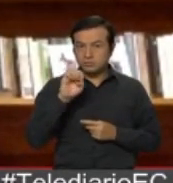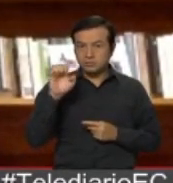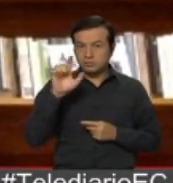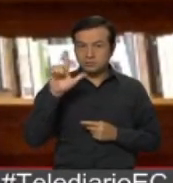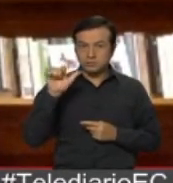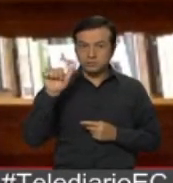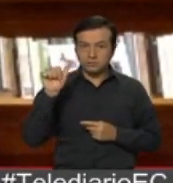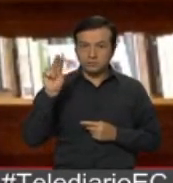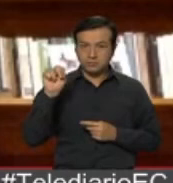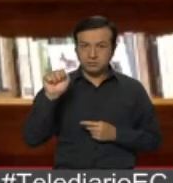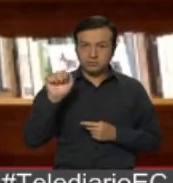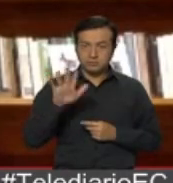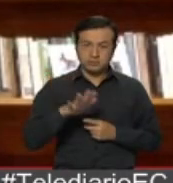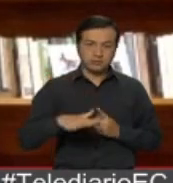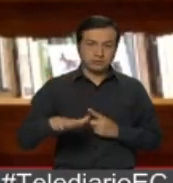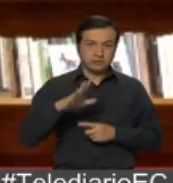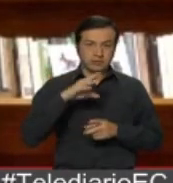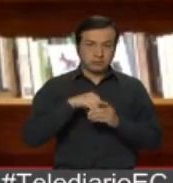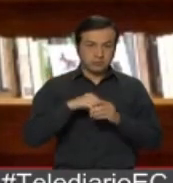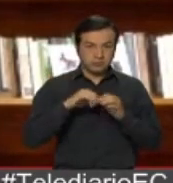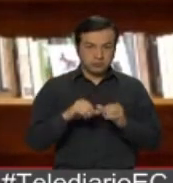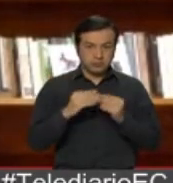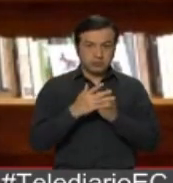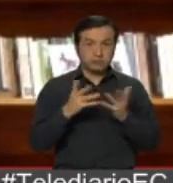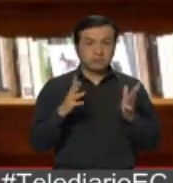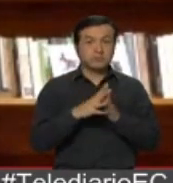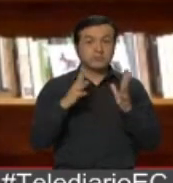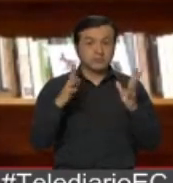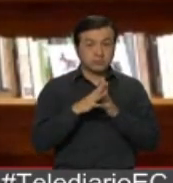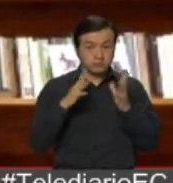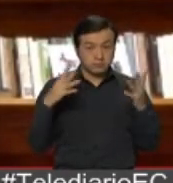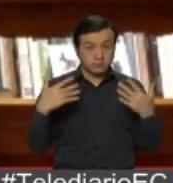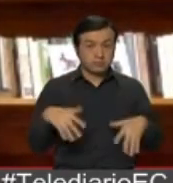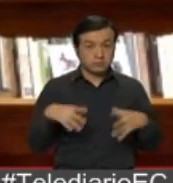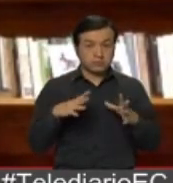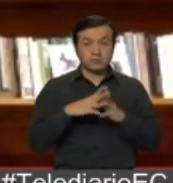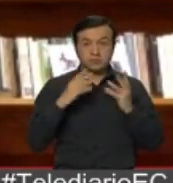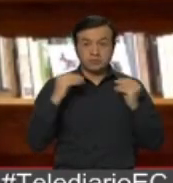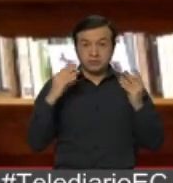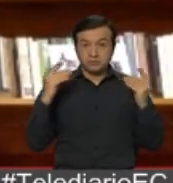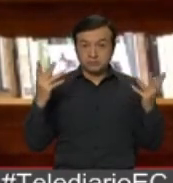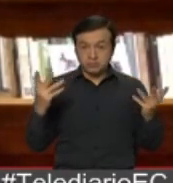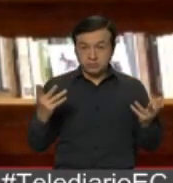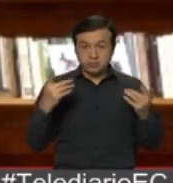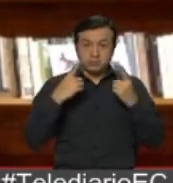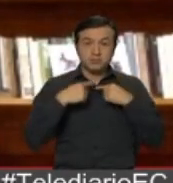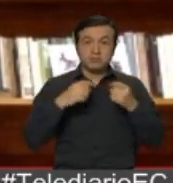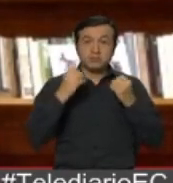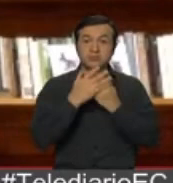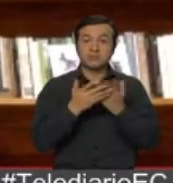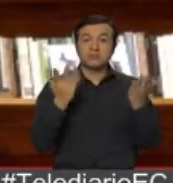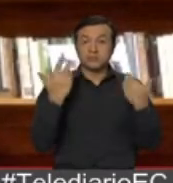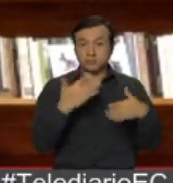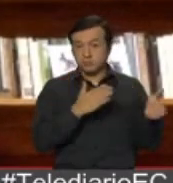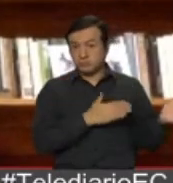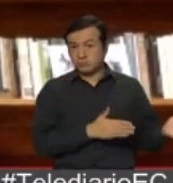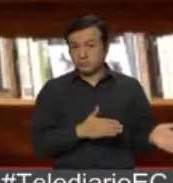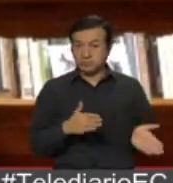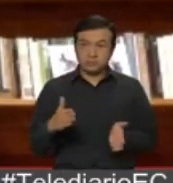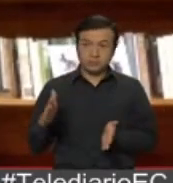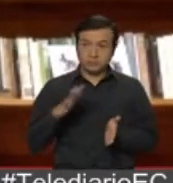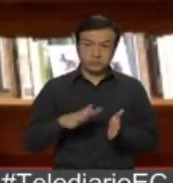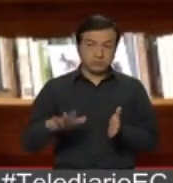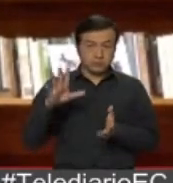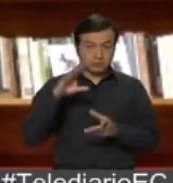ahí un cerco epidemiológico muy, muy, muy riguroso. Le comento incluso que